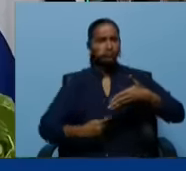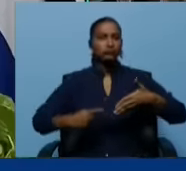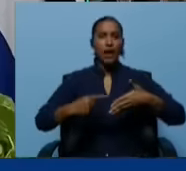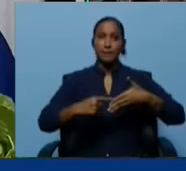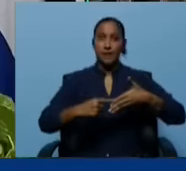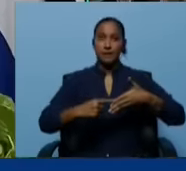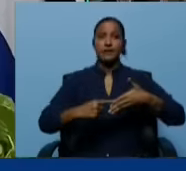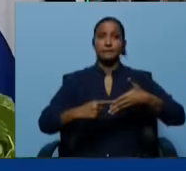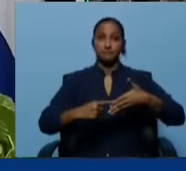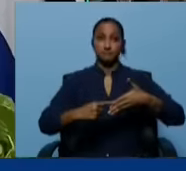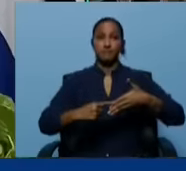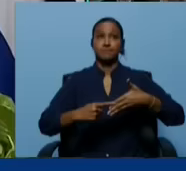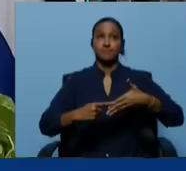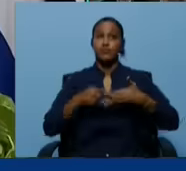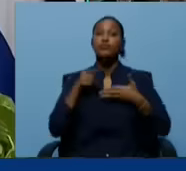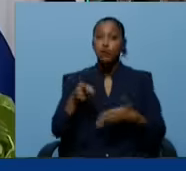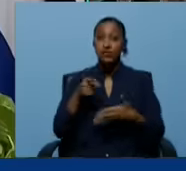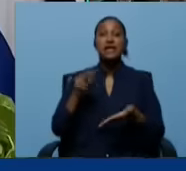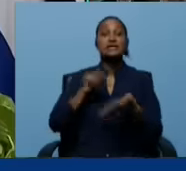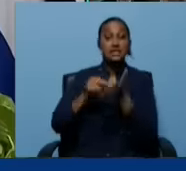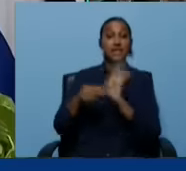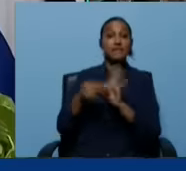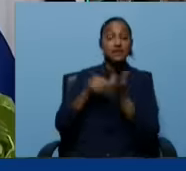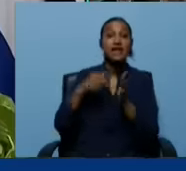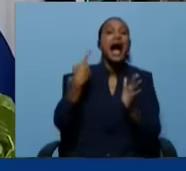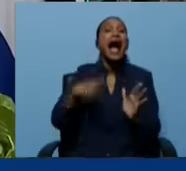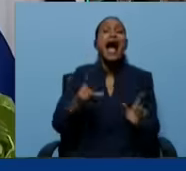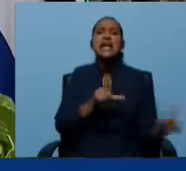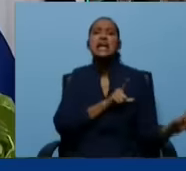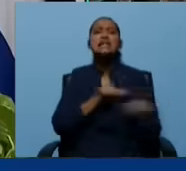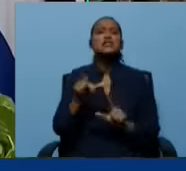Esas son prácticas fascistas.